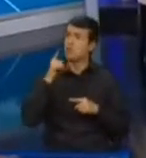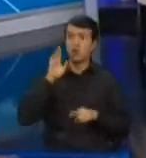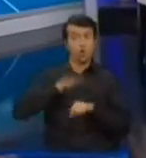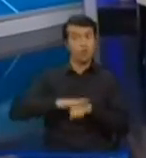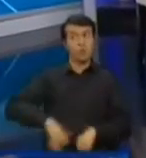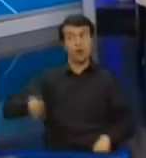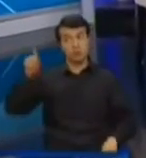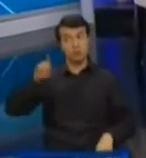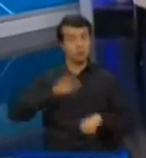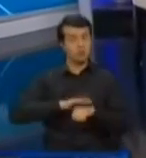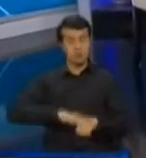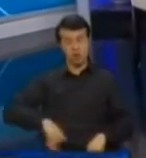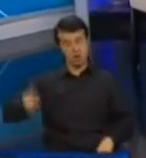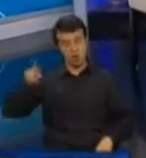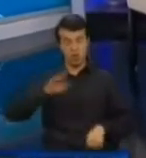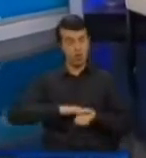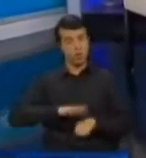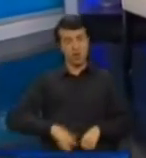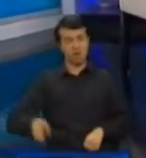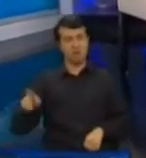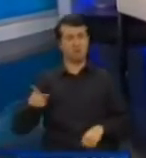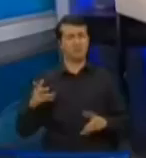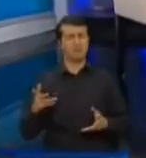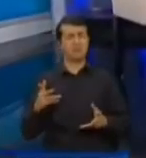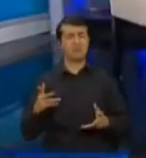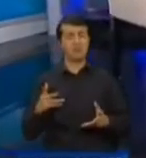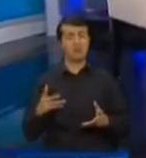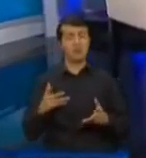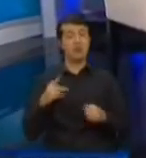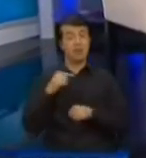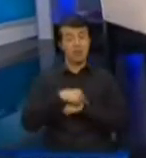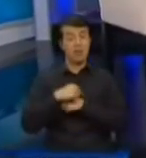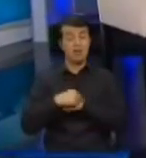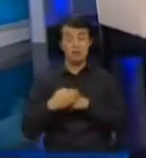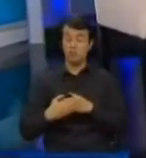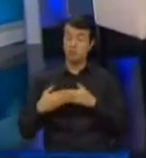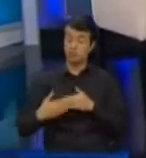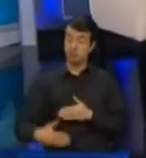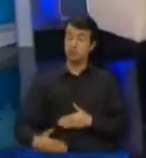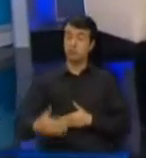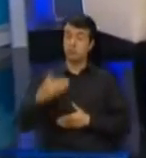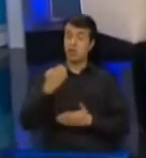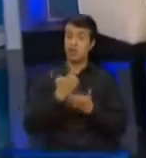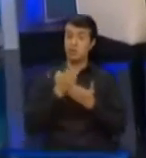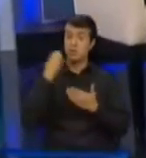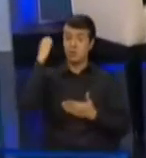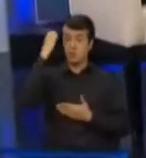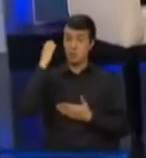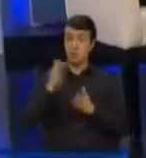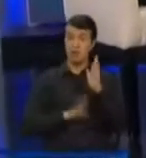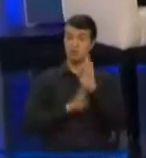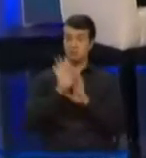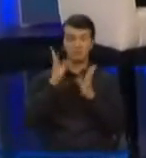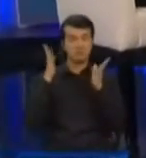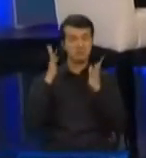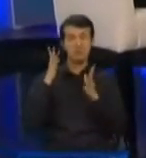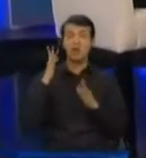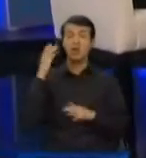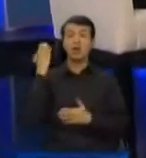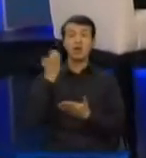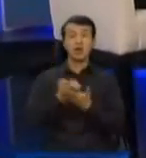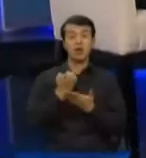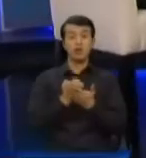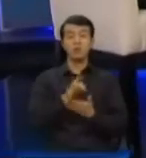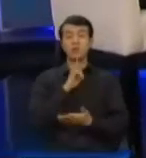pero digamos, lo que parece previsible es que es un ciclo relativamente largo, porque la economía europea no ha mejorado, la economía